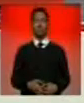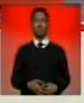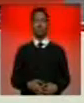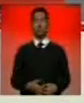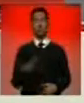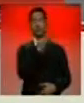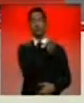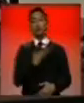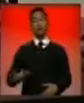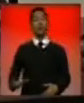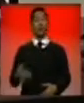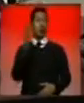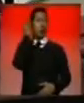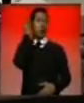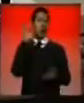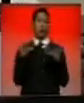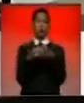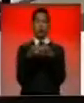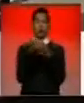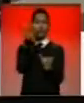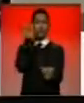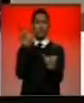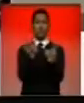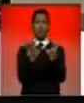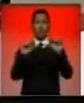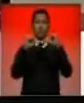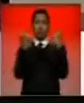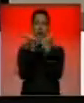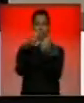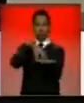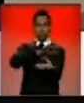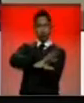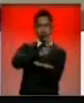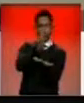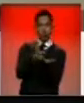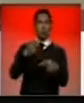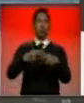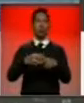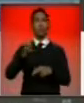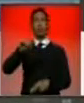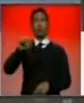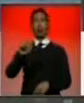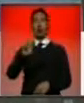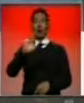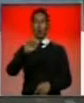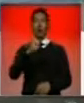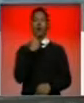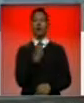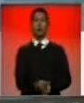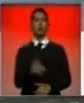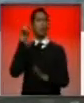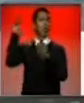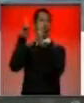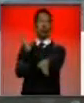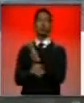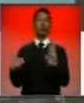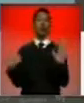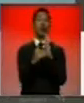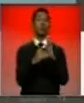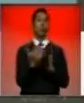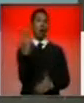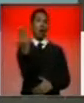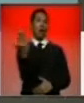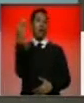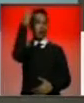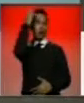La presidenta de la Comisión de Fiscalización de la Asamblea, María José Carrión, insiste en sus denuncias contra el alcalde de